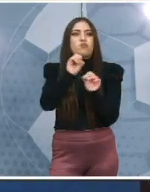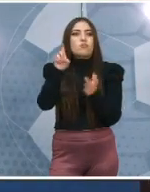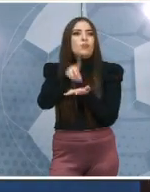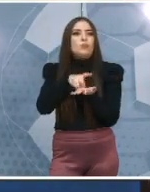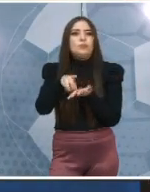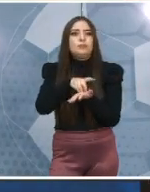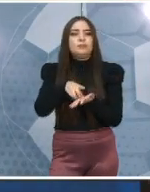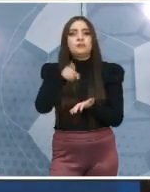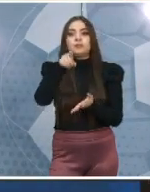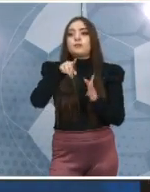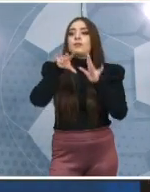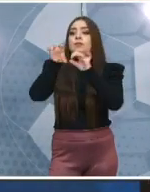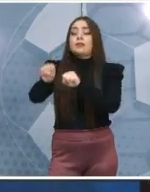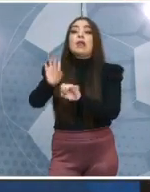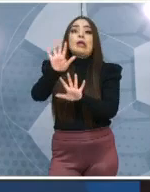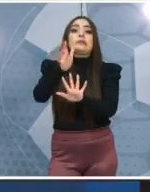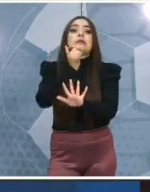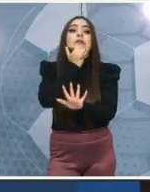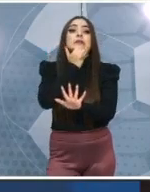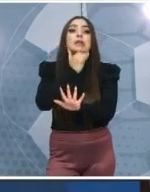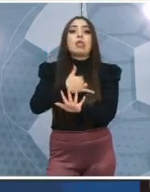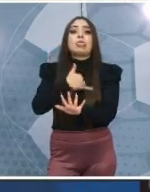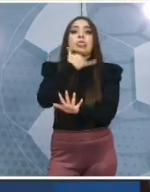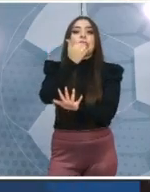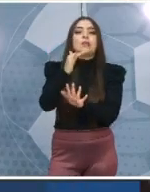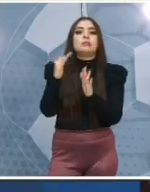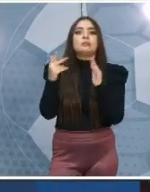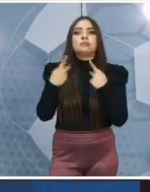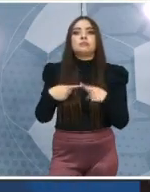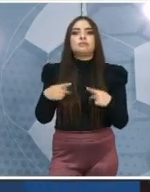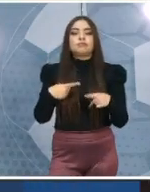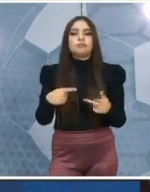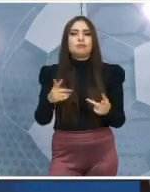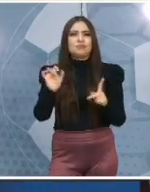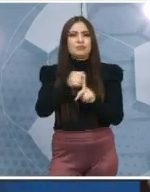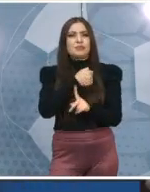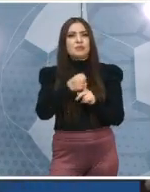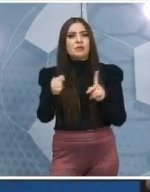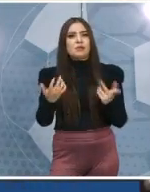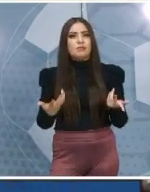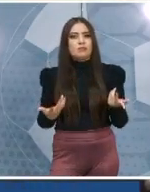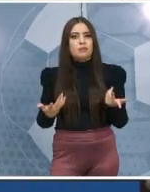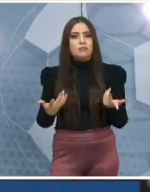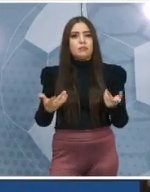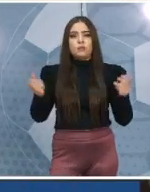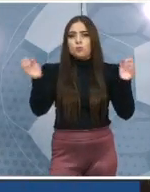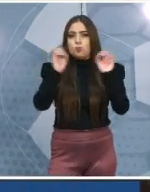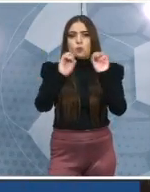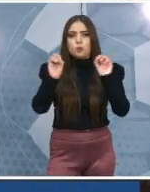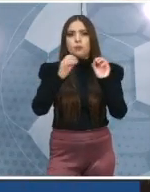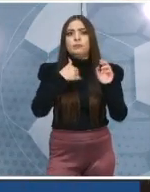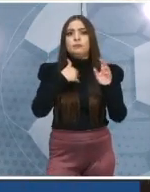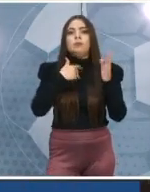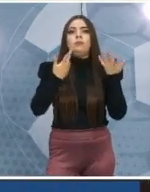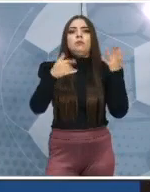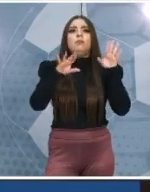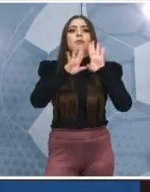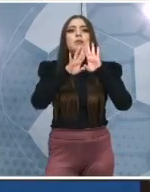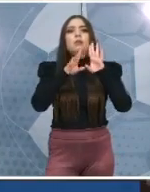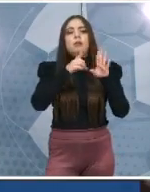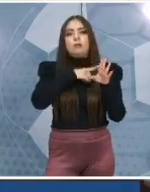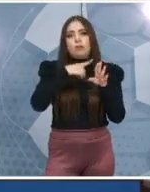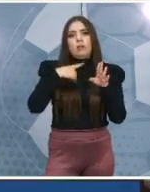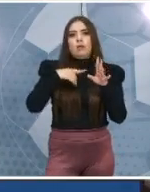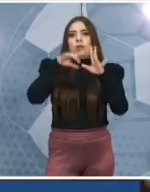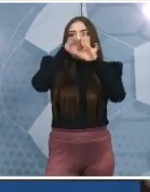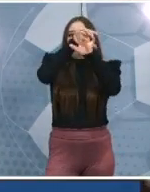equivocaron de persona, porque los golpearon. Ahora, no estamos en contra de que se detenga a un delincuente o a alguien que